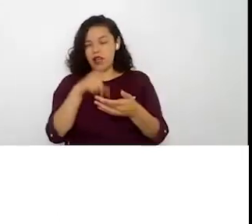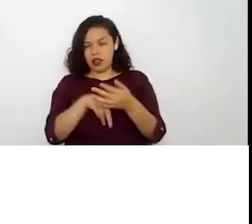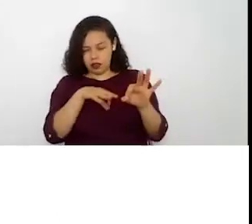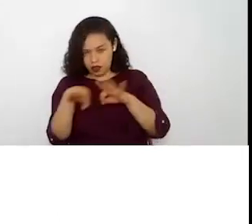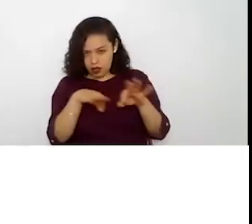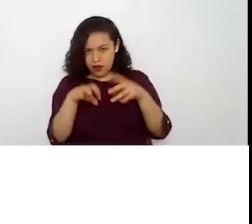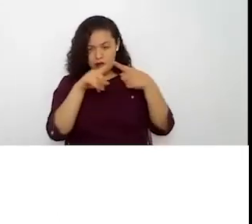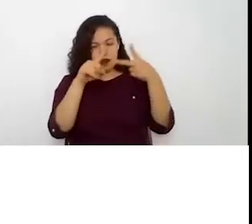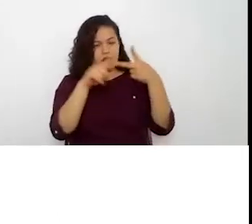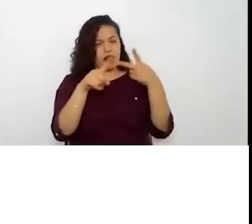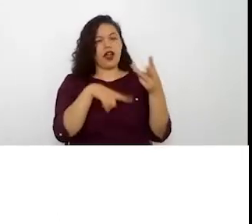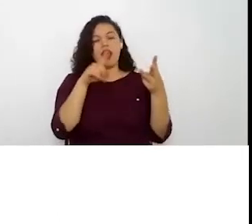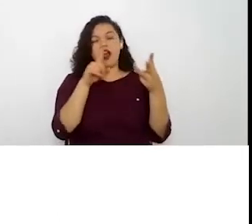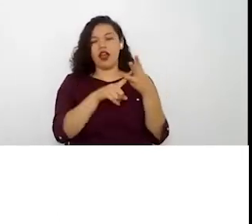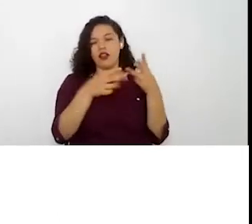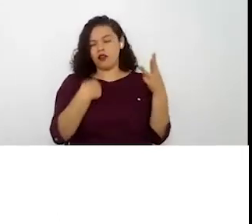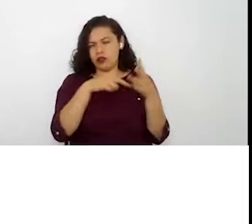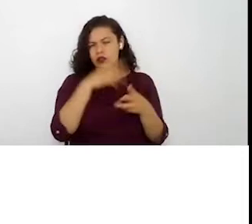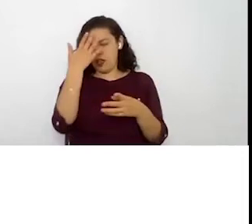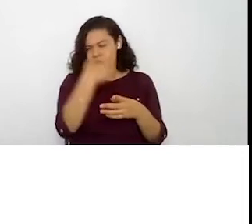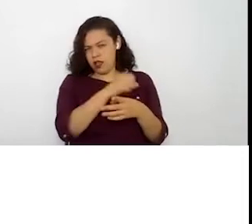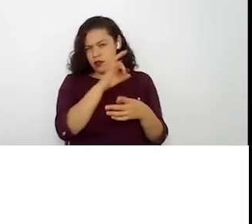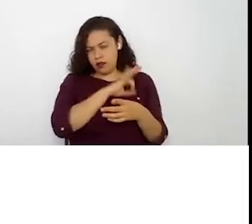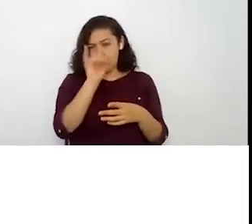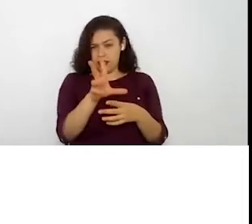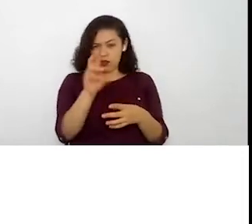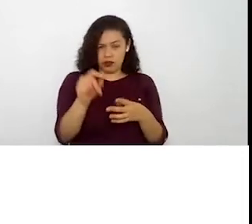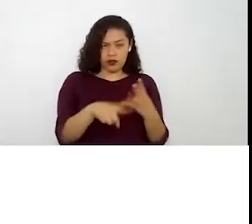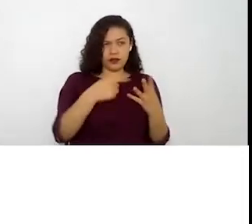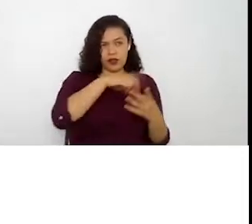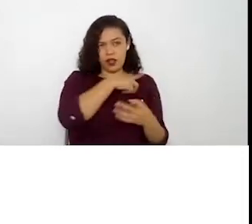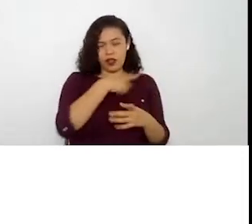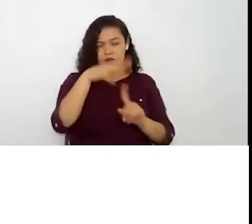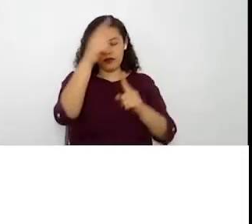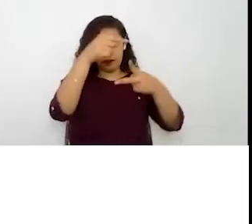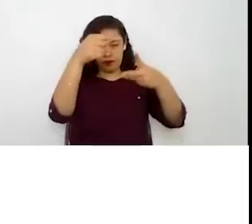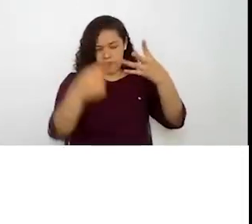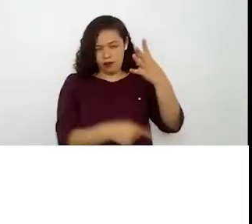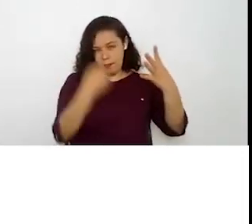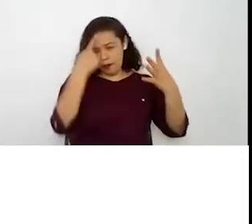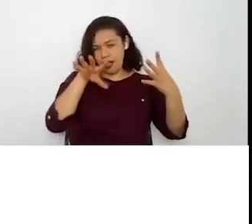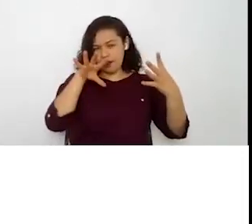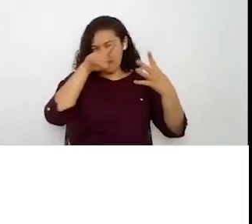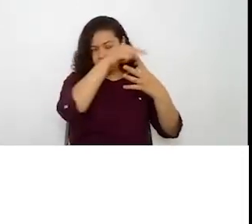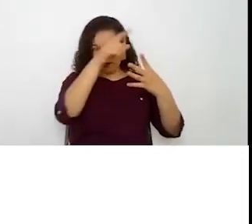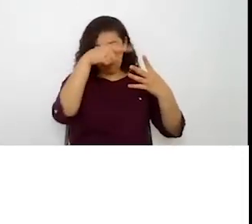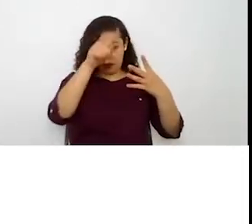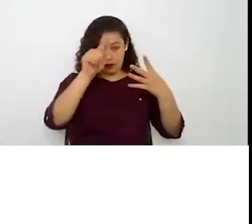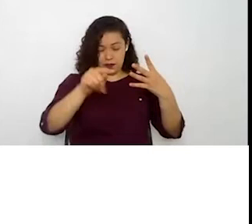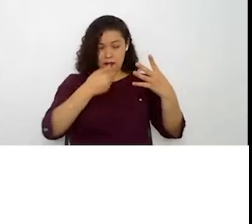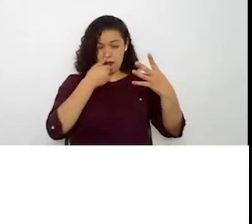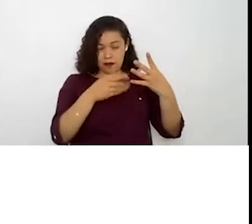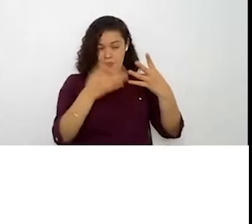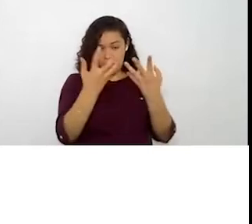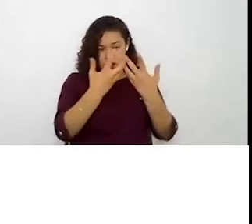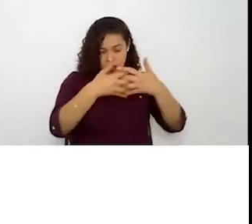la capacidad instalada que tengamos es decir debemos de considerar todos estos elementos Todo debe estar tejido